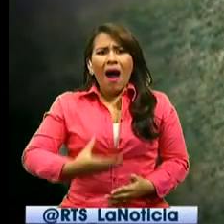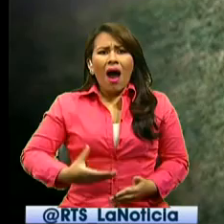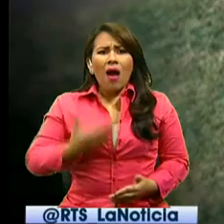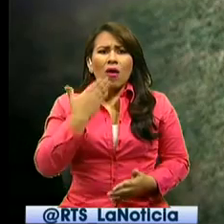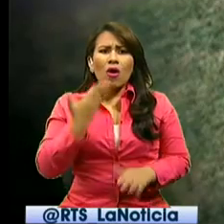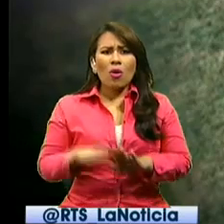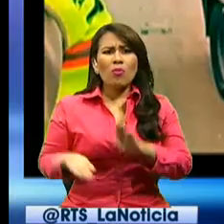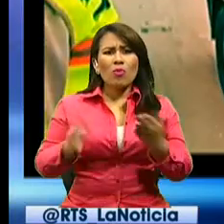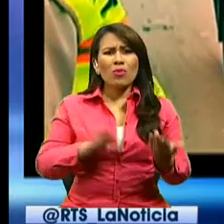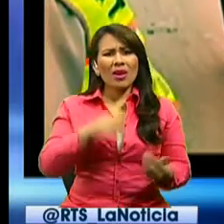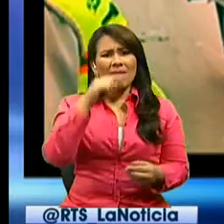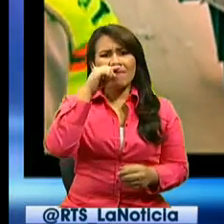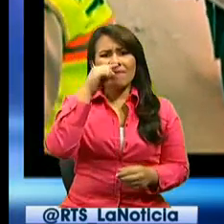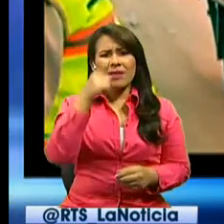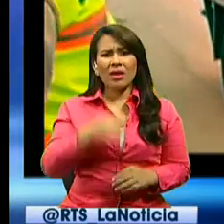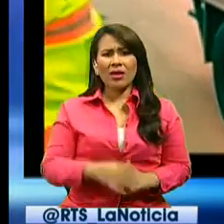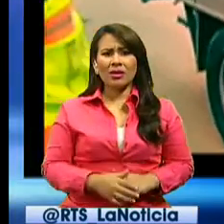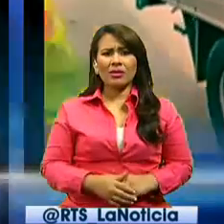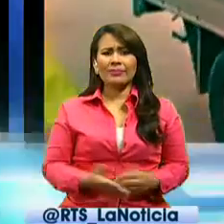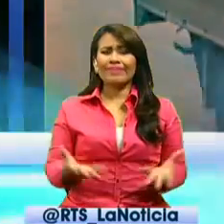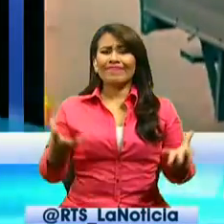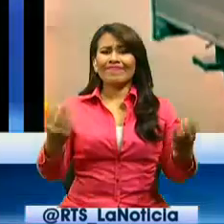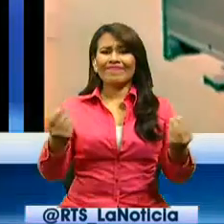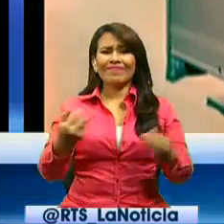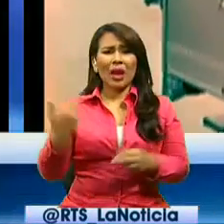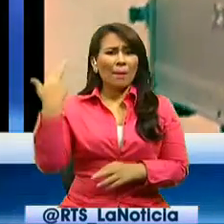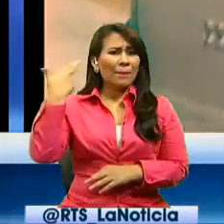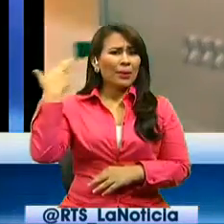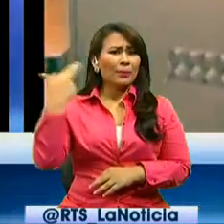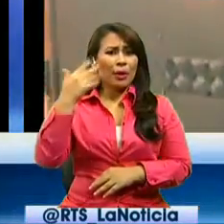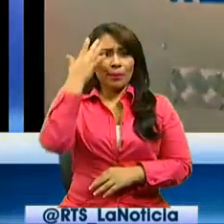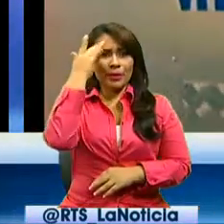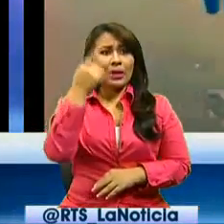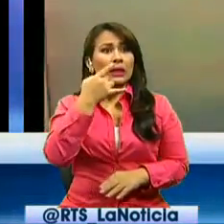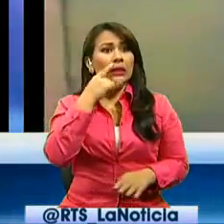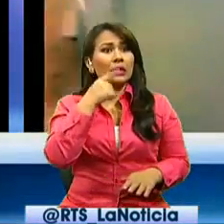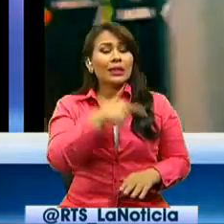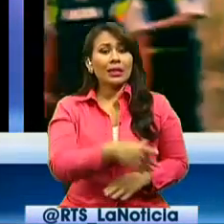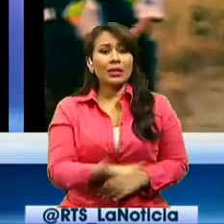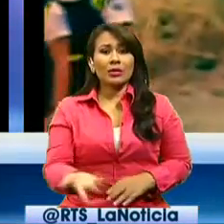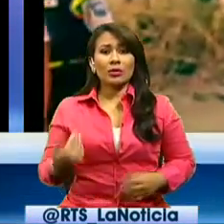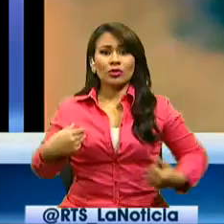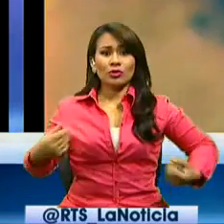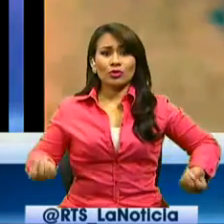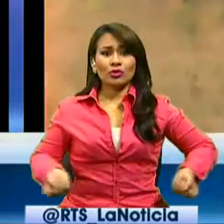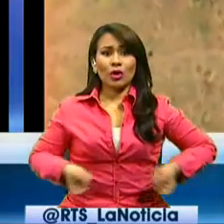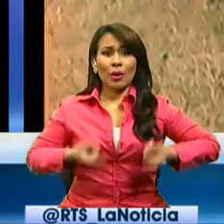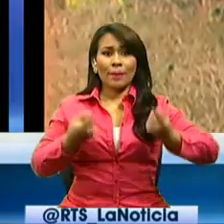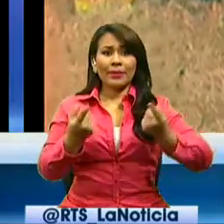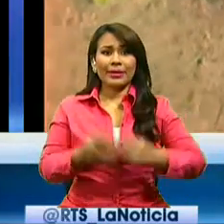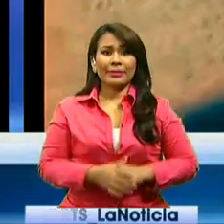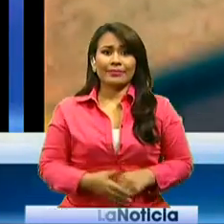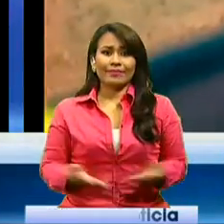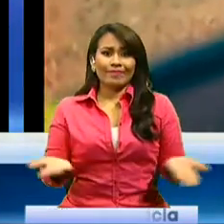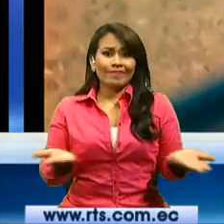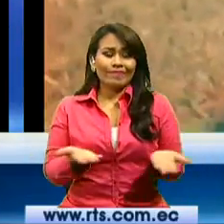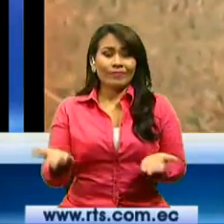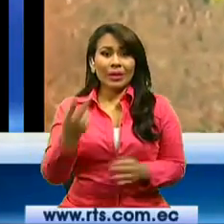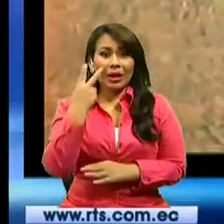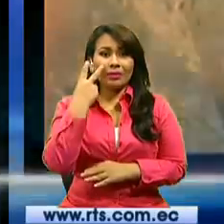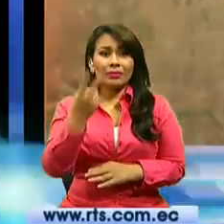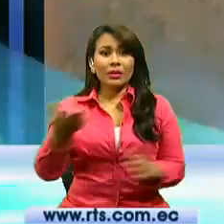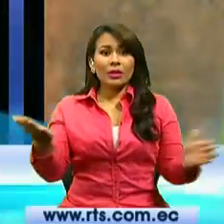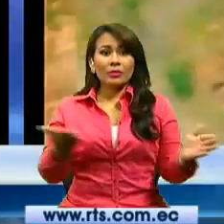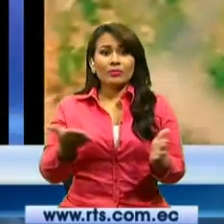al pequeño. Causa consternación aquello, es un menor de edad de 9 años, se ha encontrado